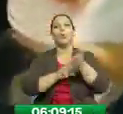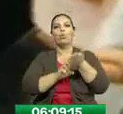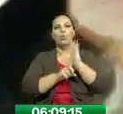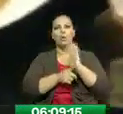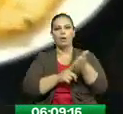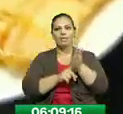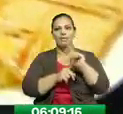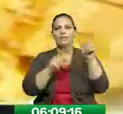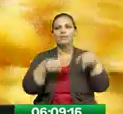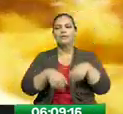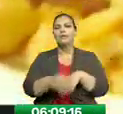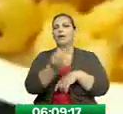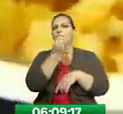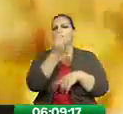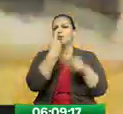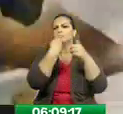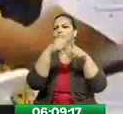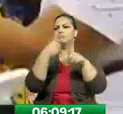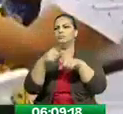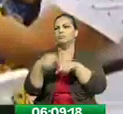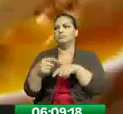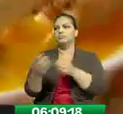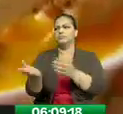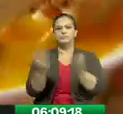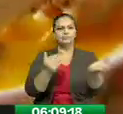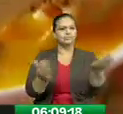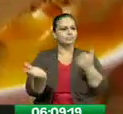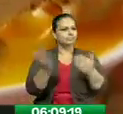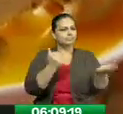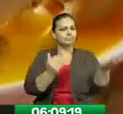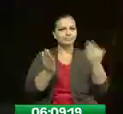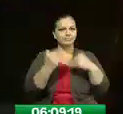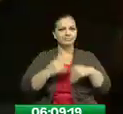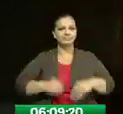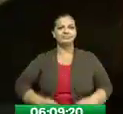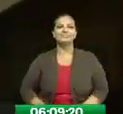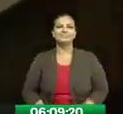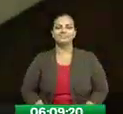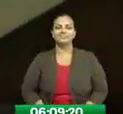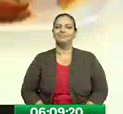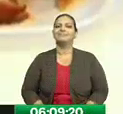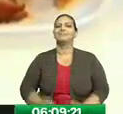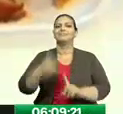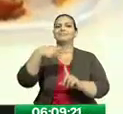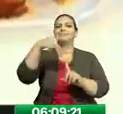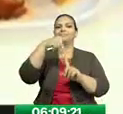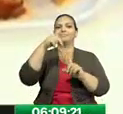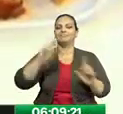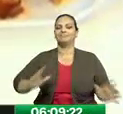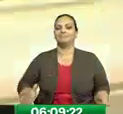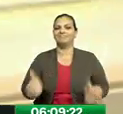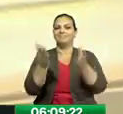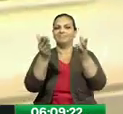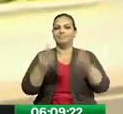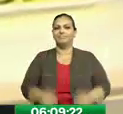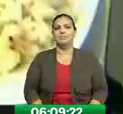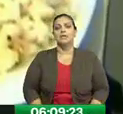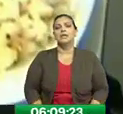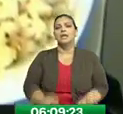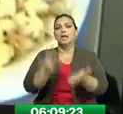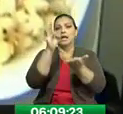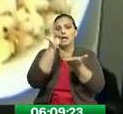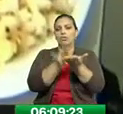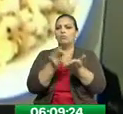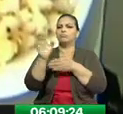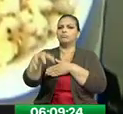gastronómico es una de las iniciativas que está impulsando la prefectura del guayas que cada cantón tiene mucho